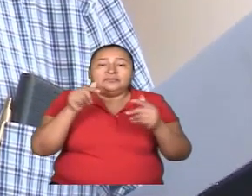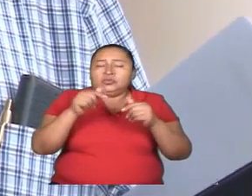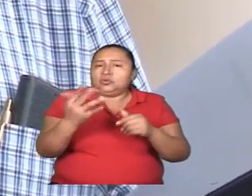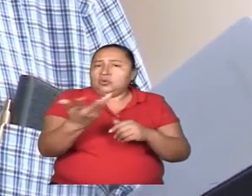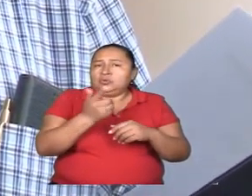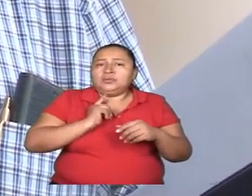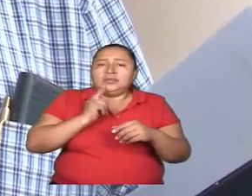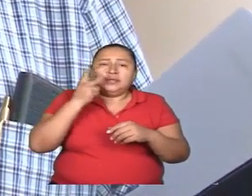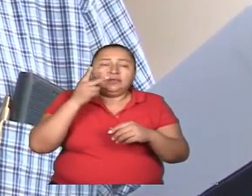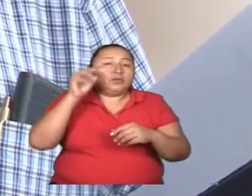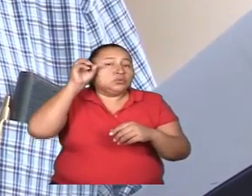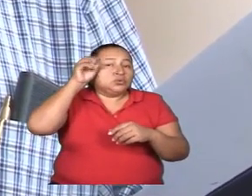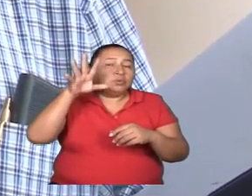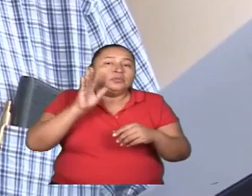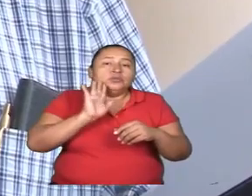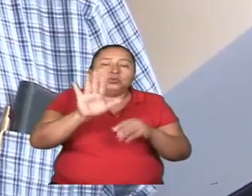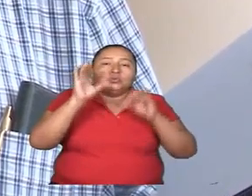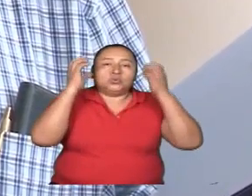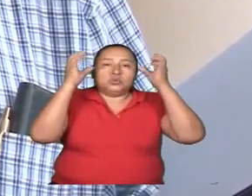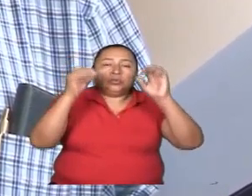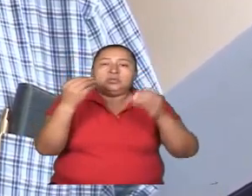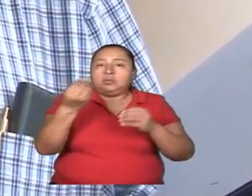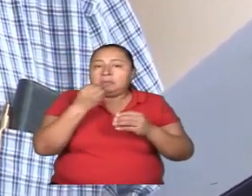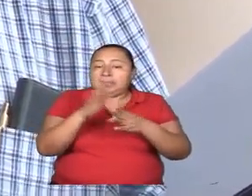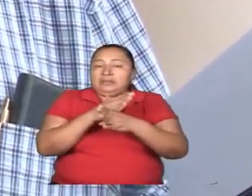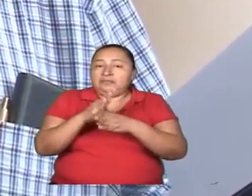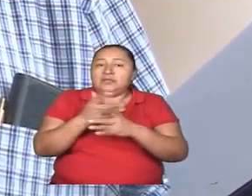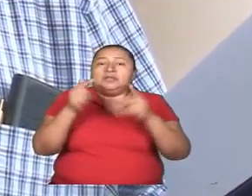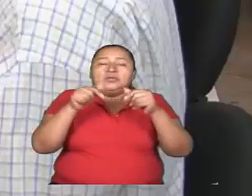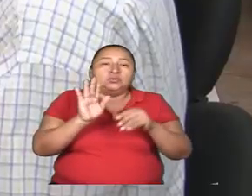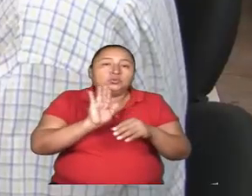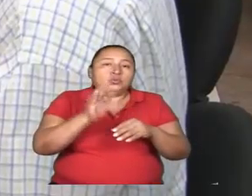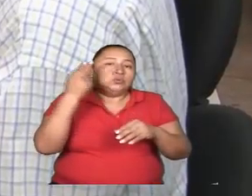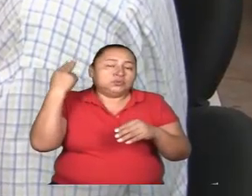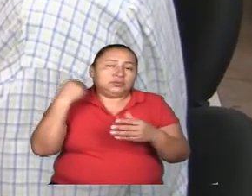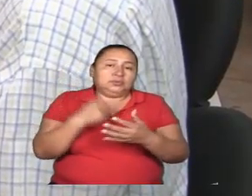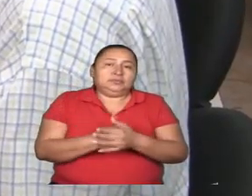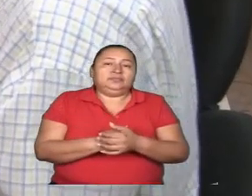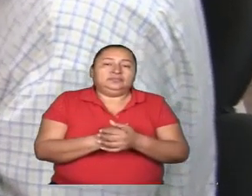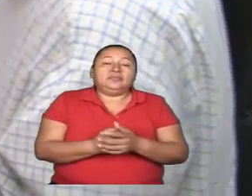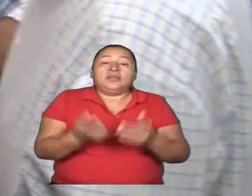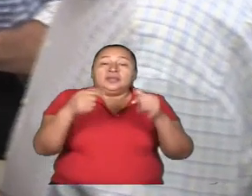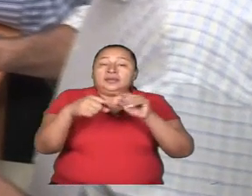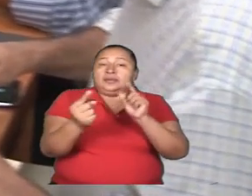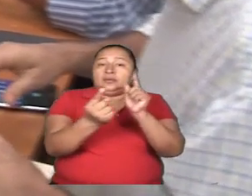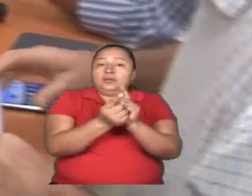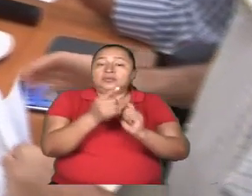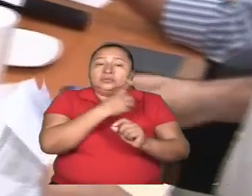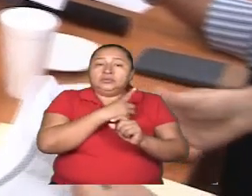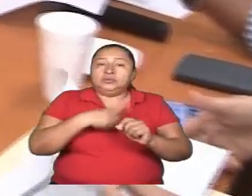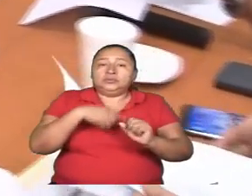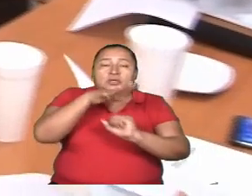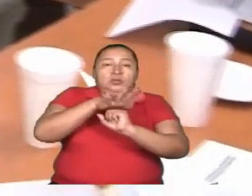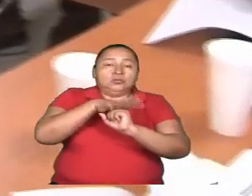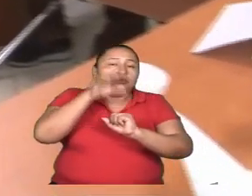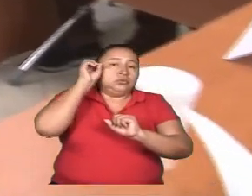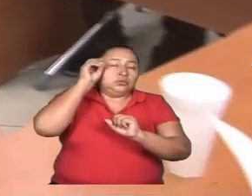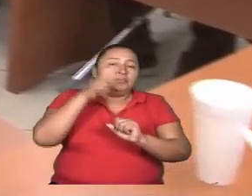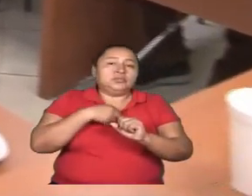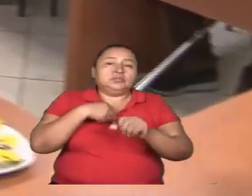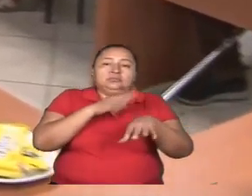tiene que ver con el turismo, en su cultura, en su gastronomía, en su historia. En este encuentro, los diputados de la Comisión de Turismo hicieron